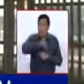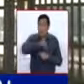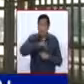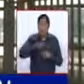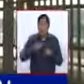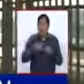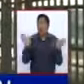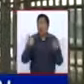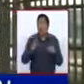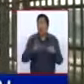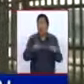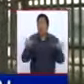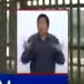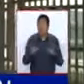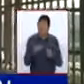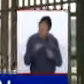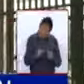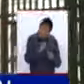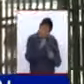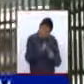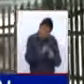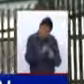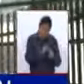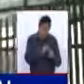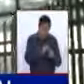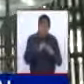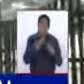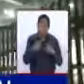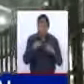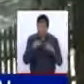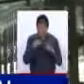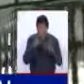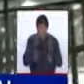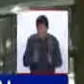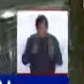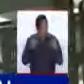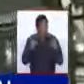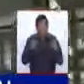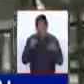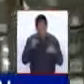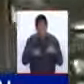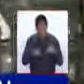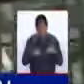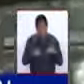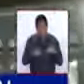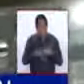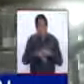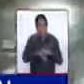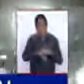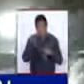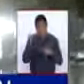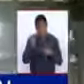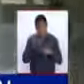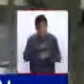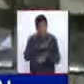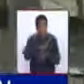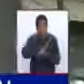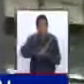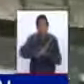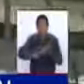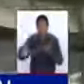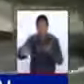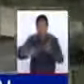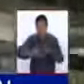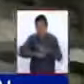Se está habilitando un lugar específico para los comerciantes, pero no acá afuera. Acá afuera tiene que permanecer el orden